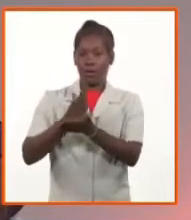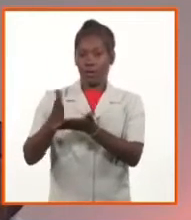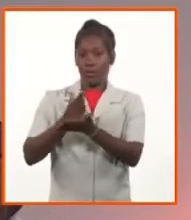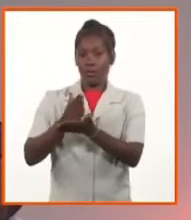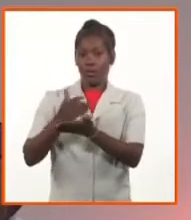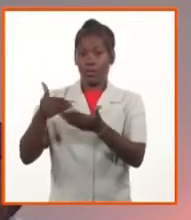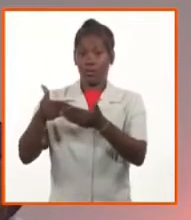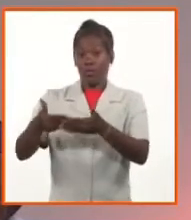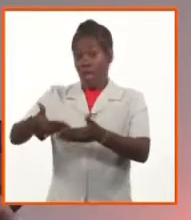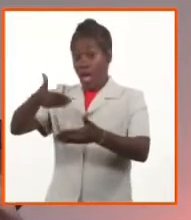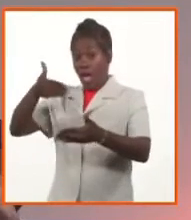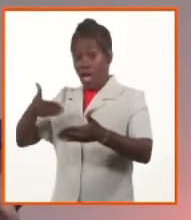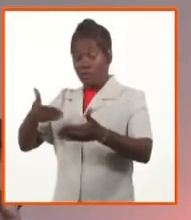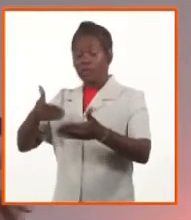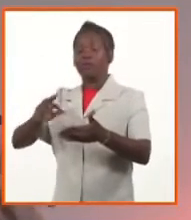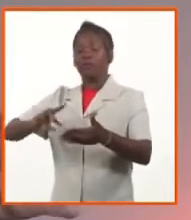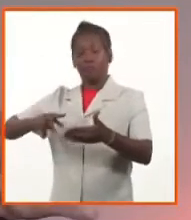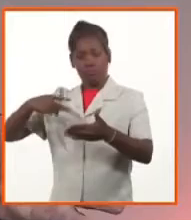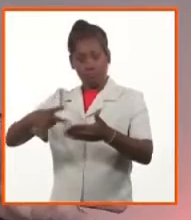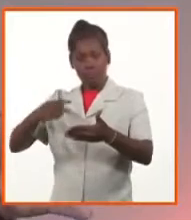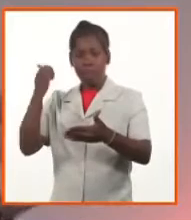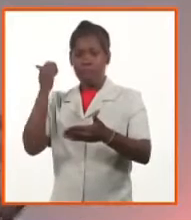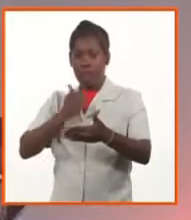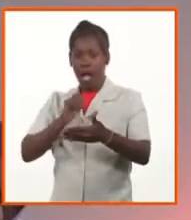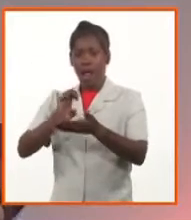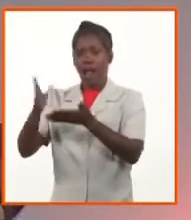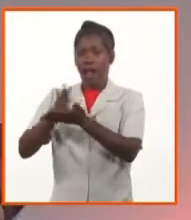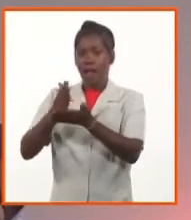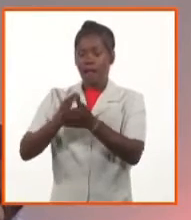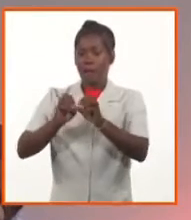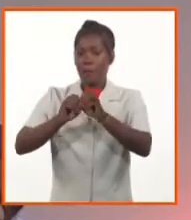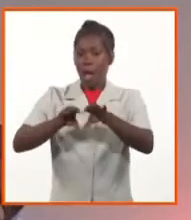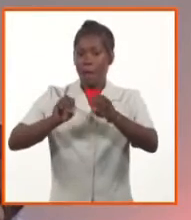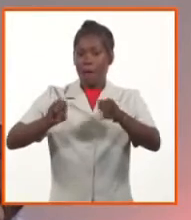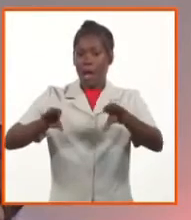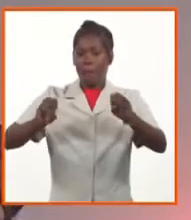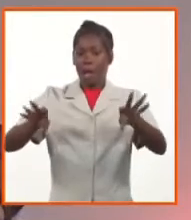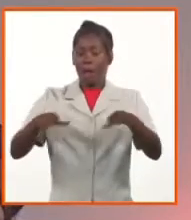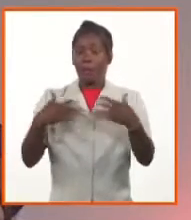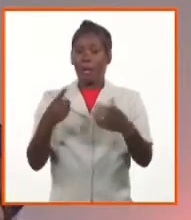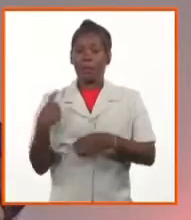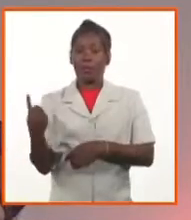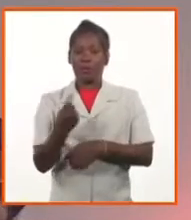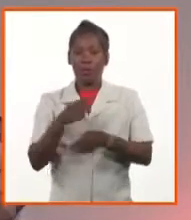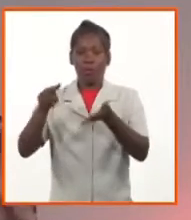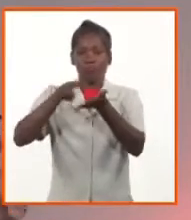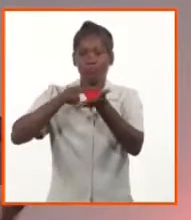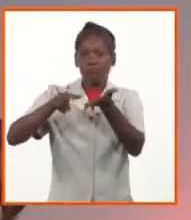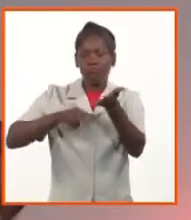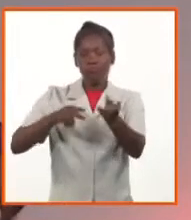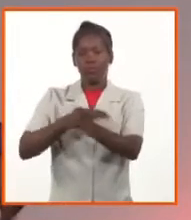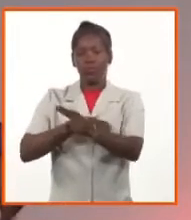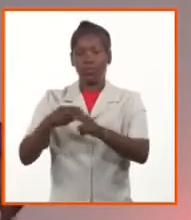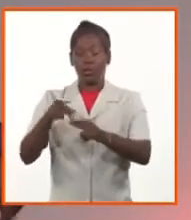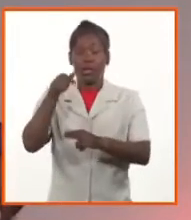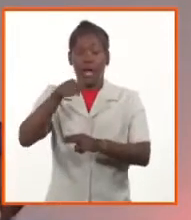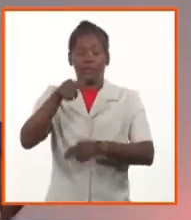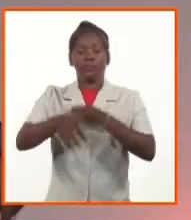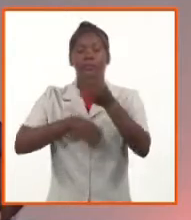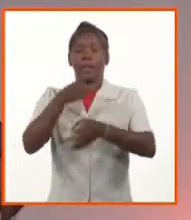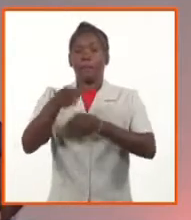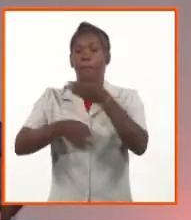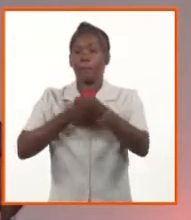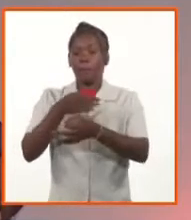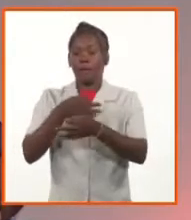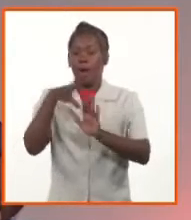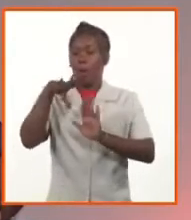Baratuti. De hecho, nosotros en lo personal pensamos que ese prólogo de Eldis es quizás el análisis más completo de la narrativa de Luis. Ahí hay